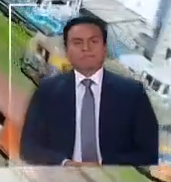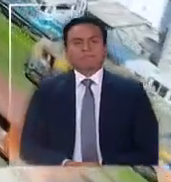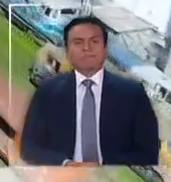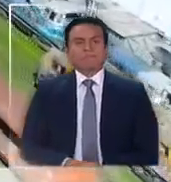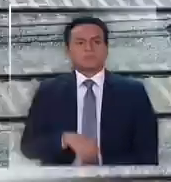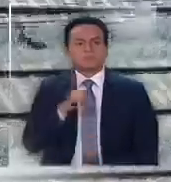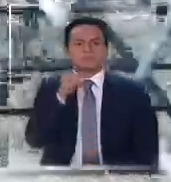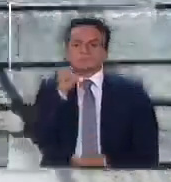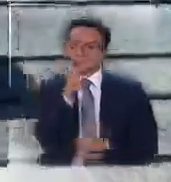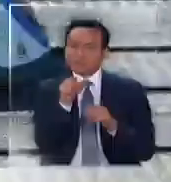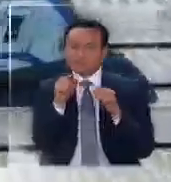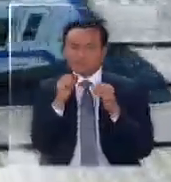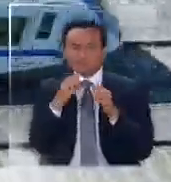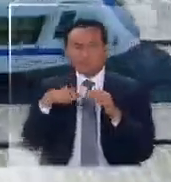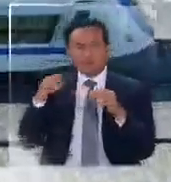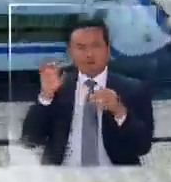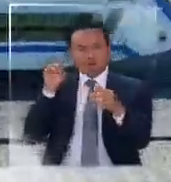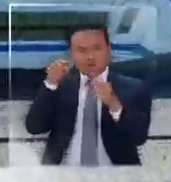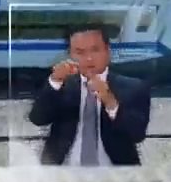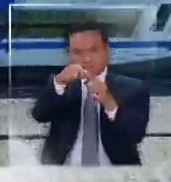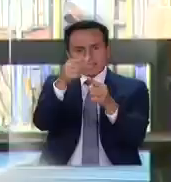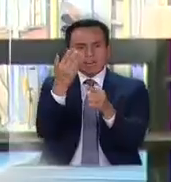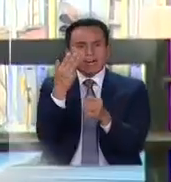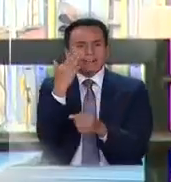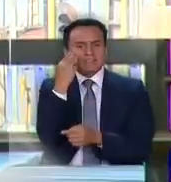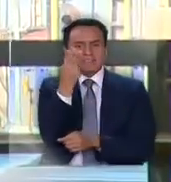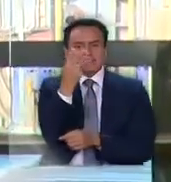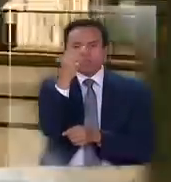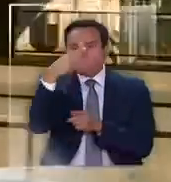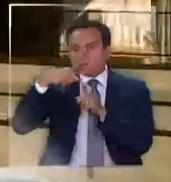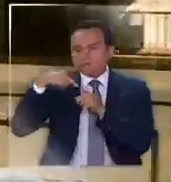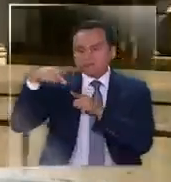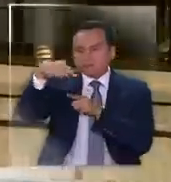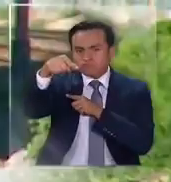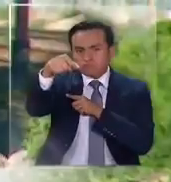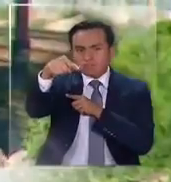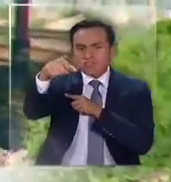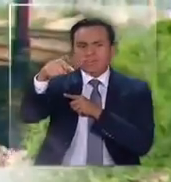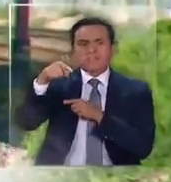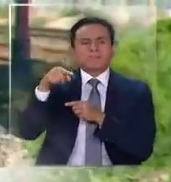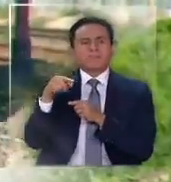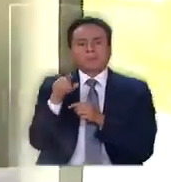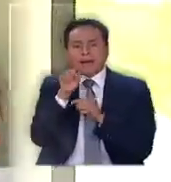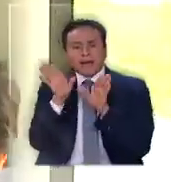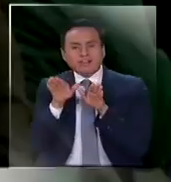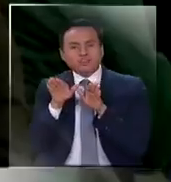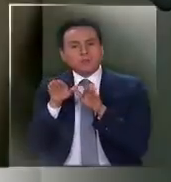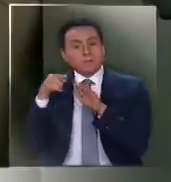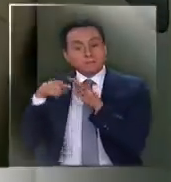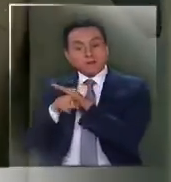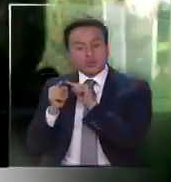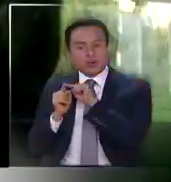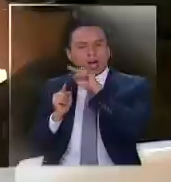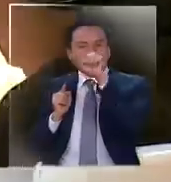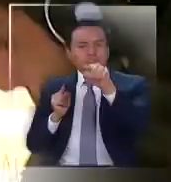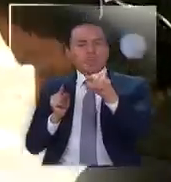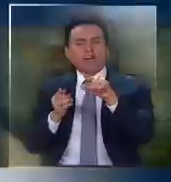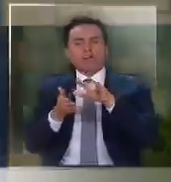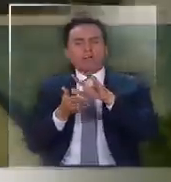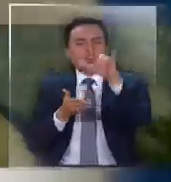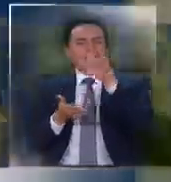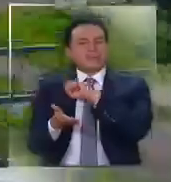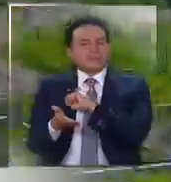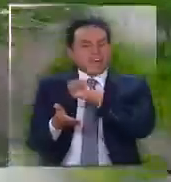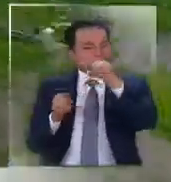Tener uno de estos que conecte los casi 13 kilómetros que separan la estación Pajaritos del Metro con el aeropuerto de